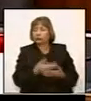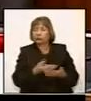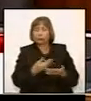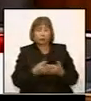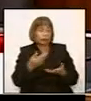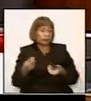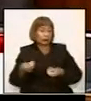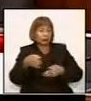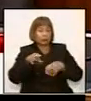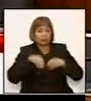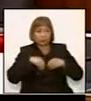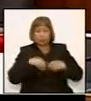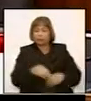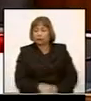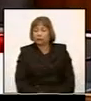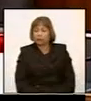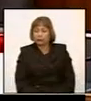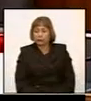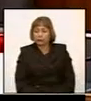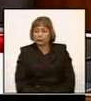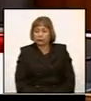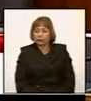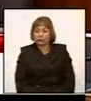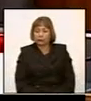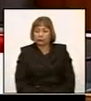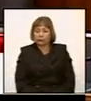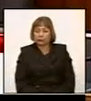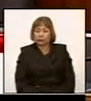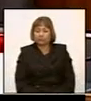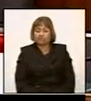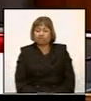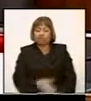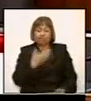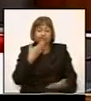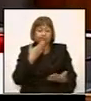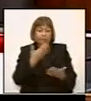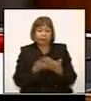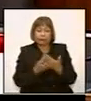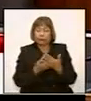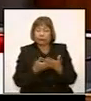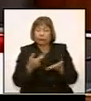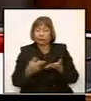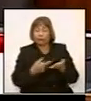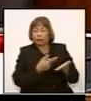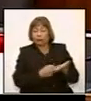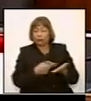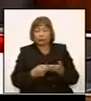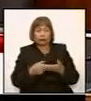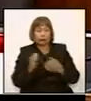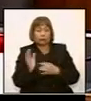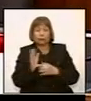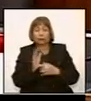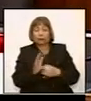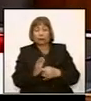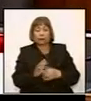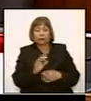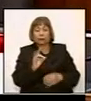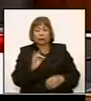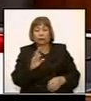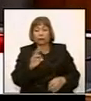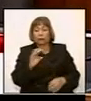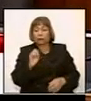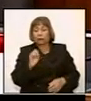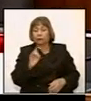ha sido aceptada. Y agradezco el debate y respecto a lo señalado por la congresista Úrsula